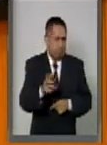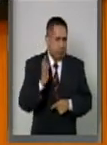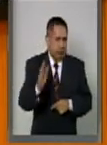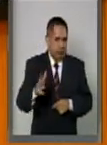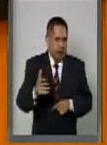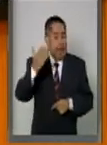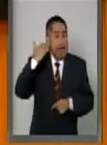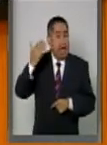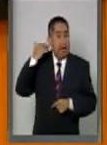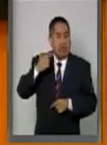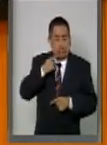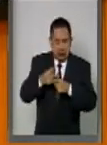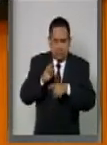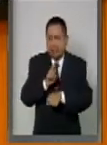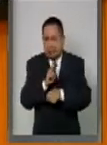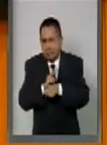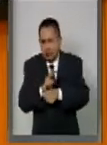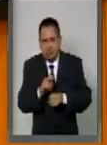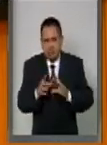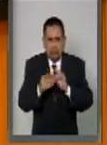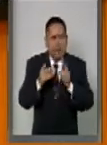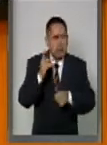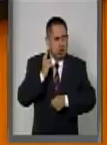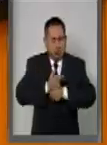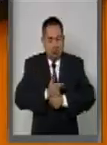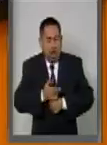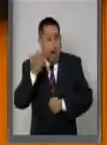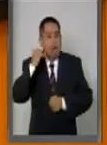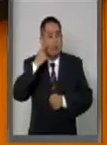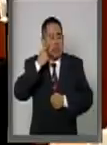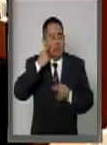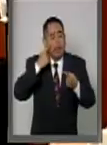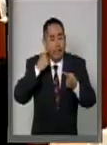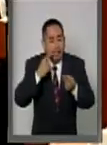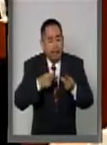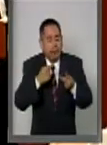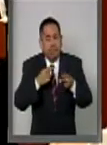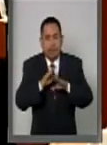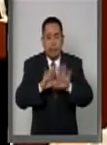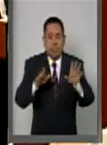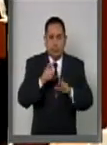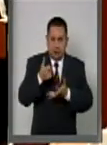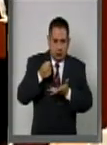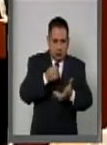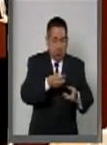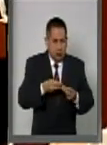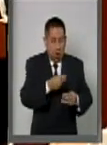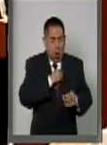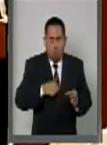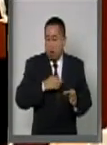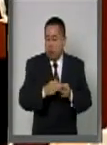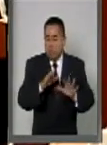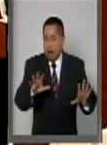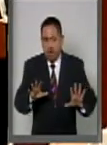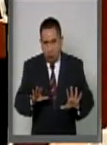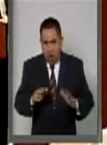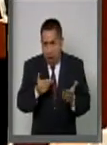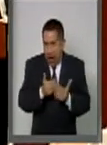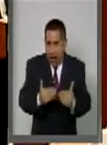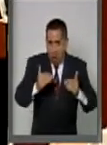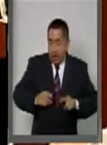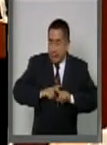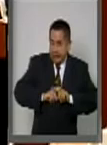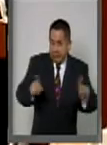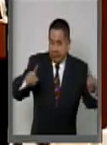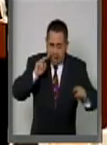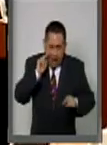un ejercicio de fiscalización en donde lo único que se verificaba era que el recurso se hubiera ejercido, a un ejercicio de